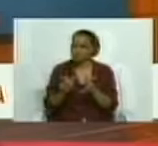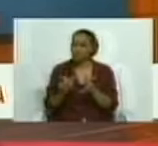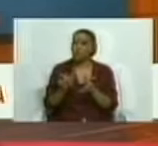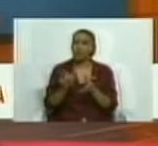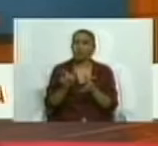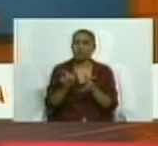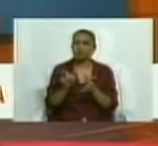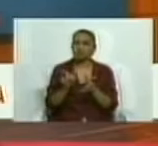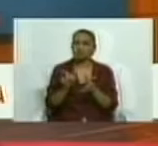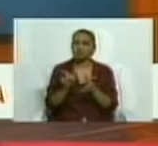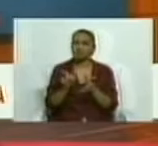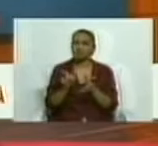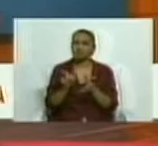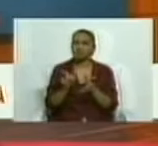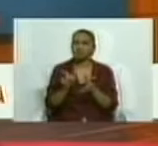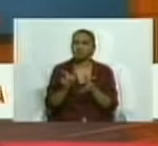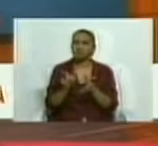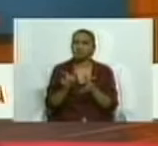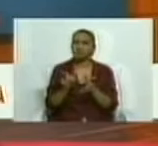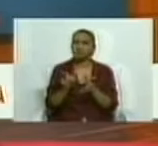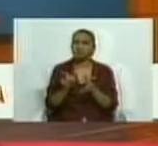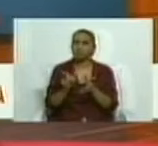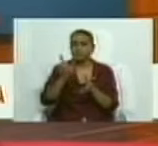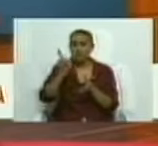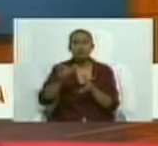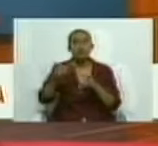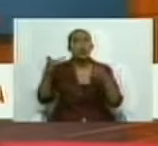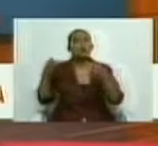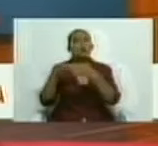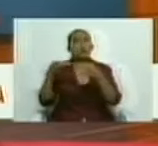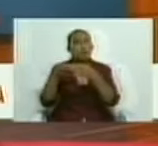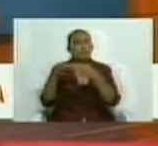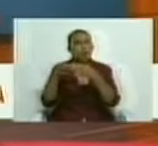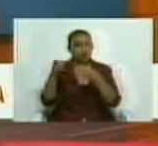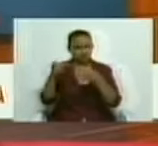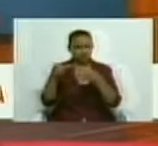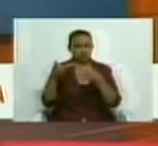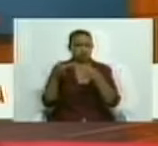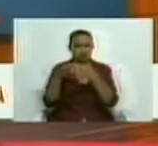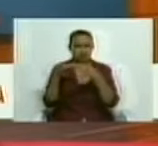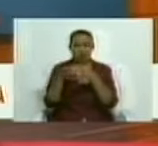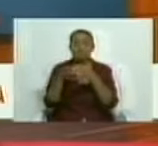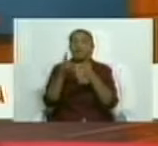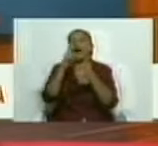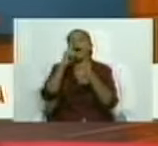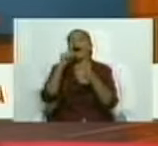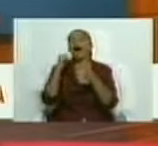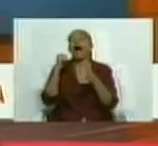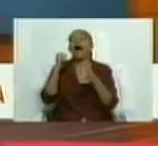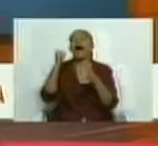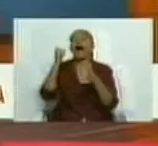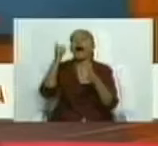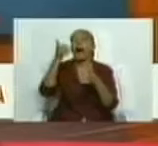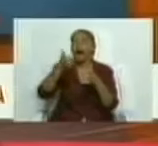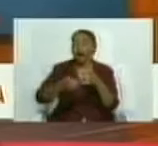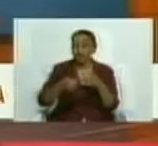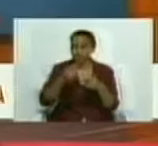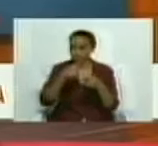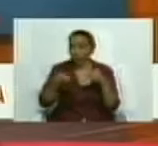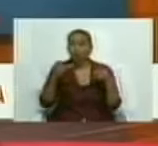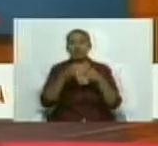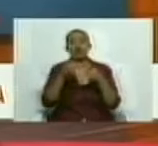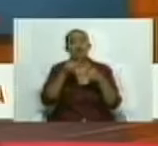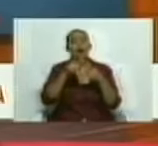Europa por qu no hablan de la Mara Salvatrucha los choneros y Los Lobos las organizaciones